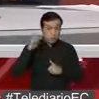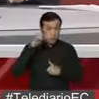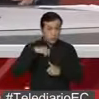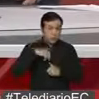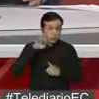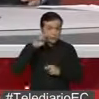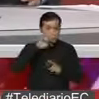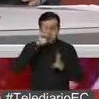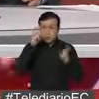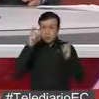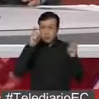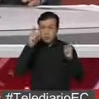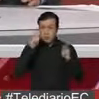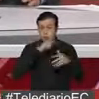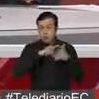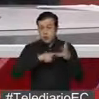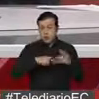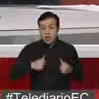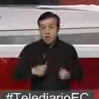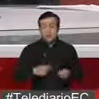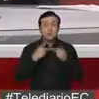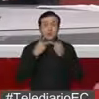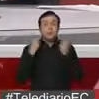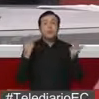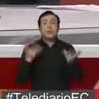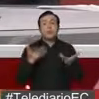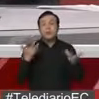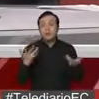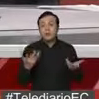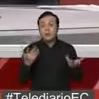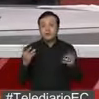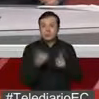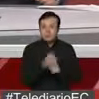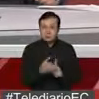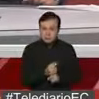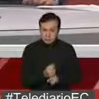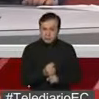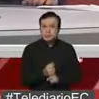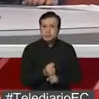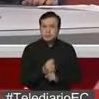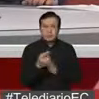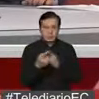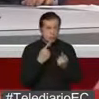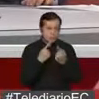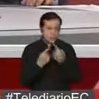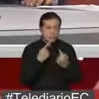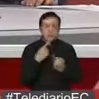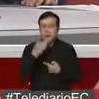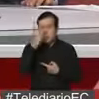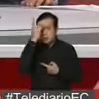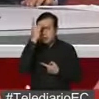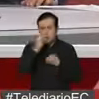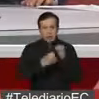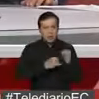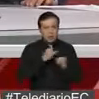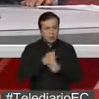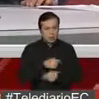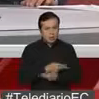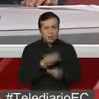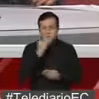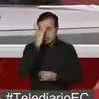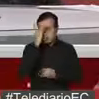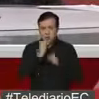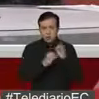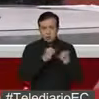del tema del control del exceso de gasto público, estos logros alcanzados en la negociación de la deuda internacional, de la deuda